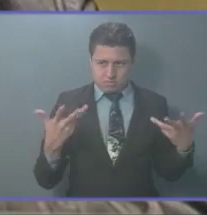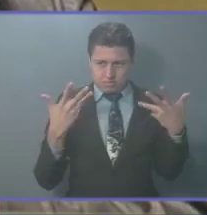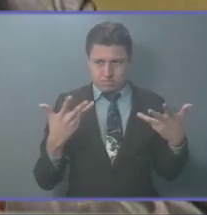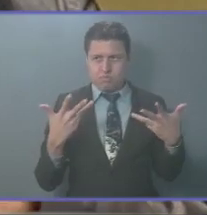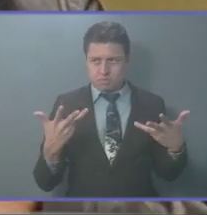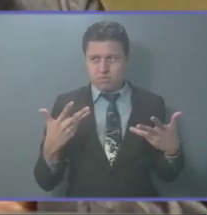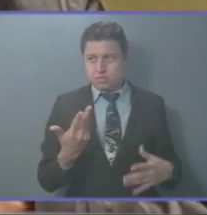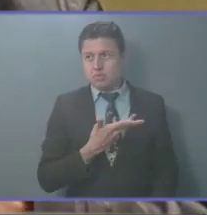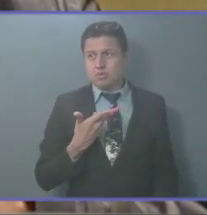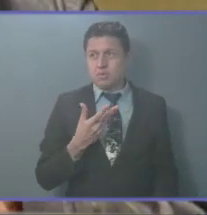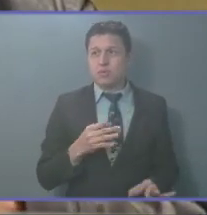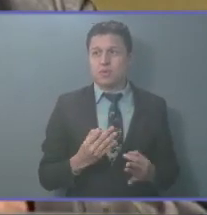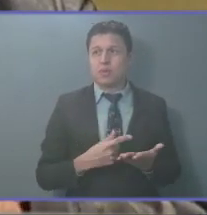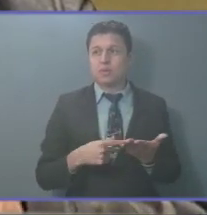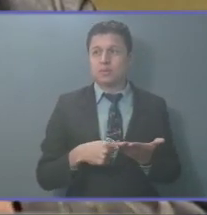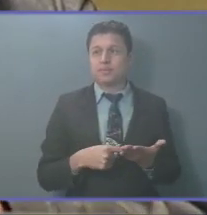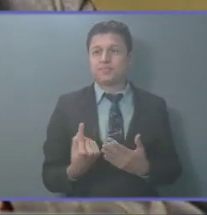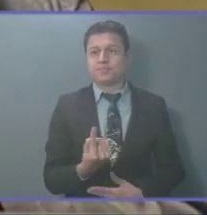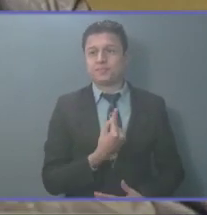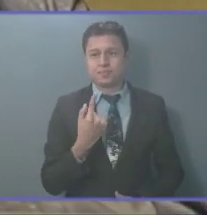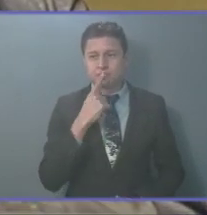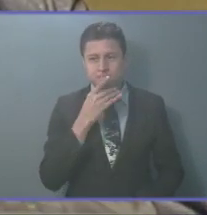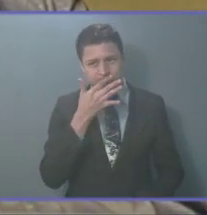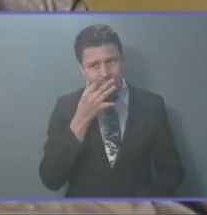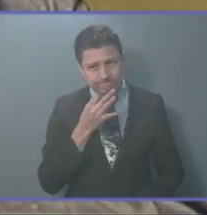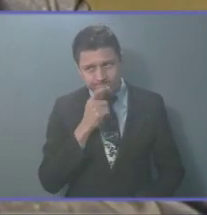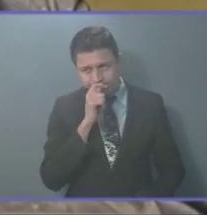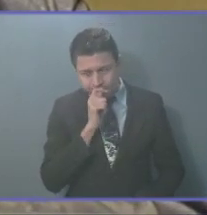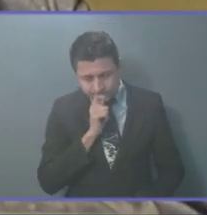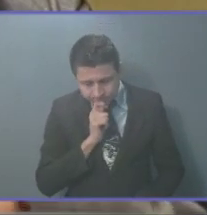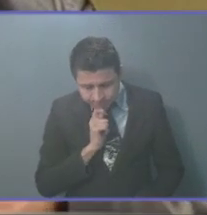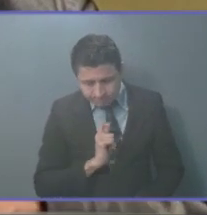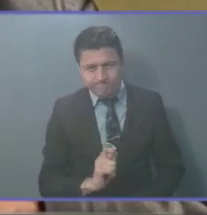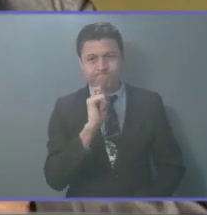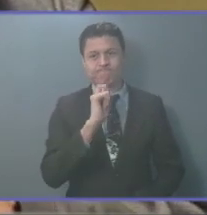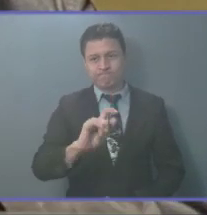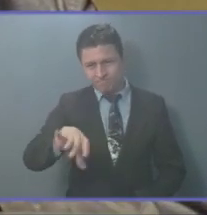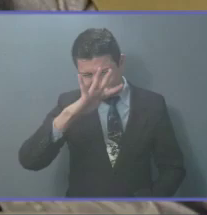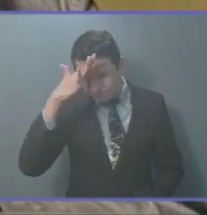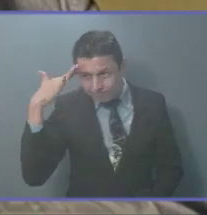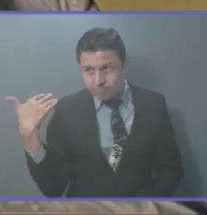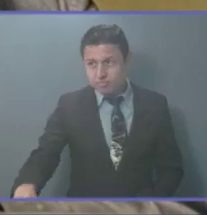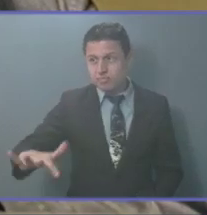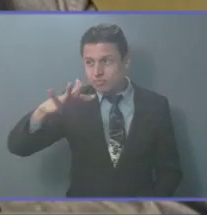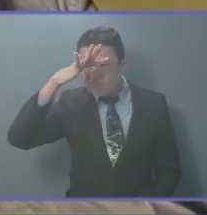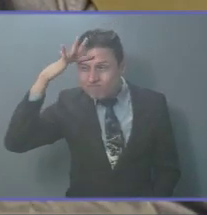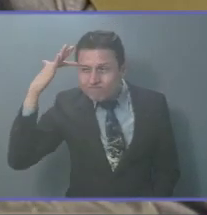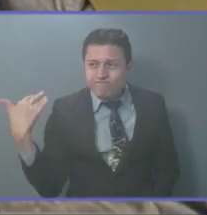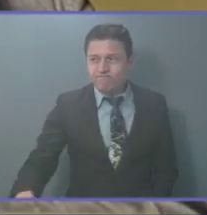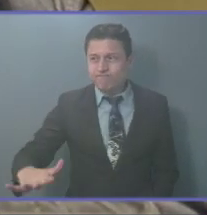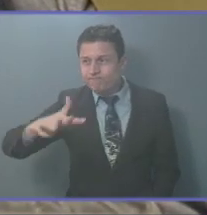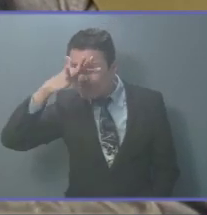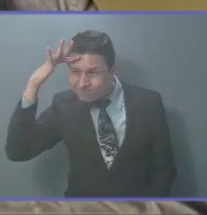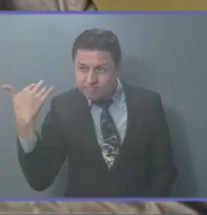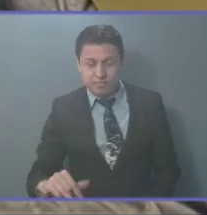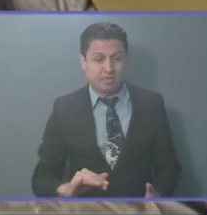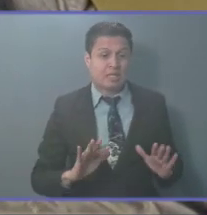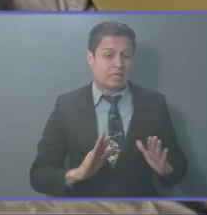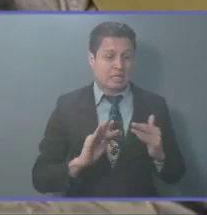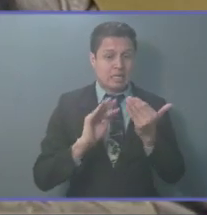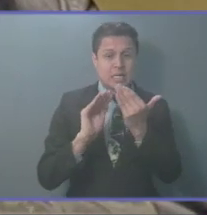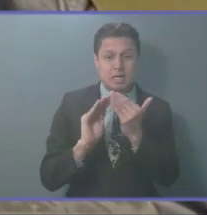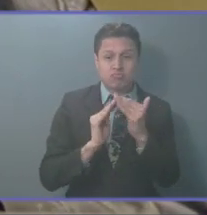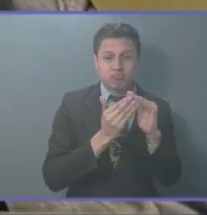muchos portones de gente humilde que se asienta a la orilla de las quebradas, al pie